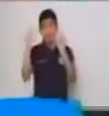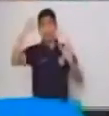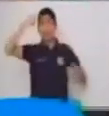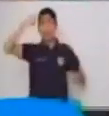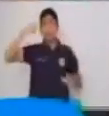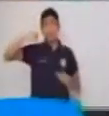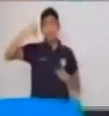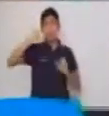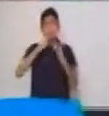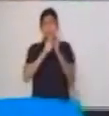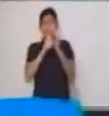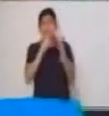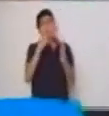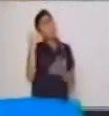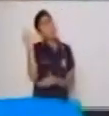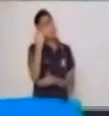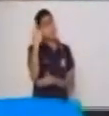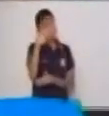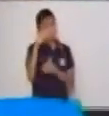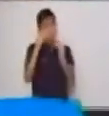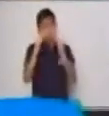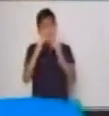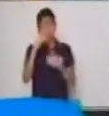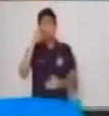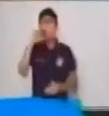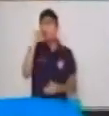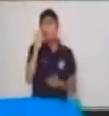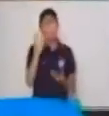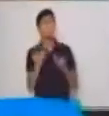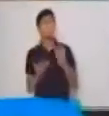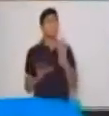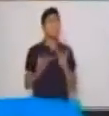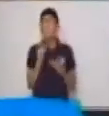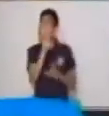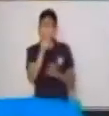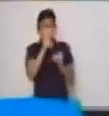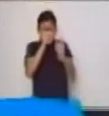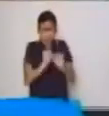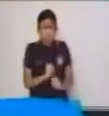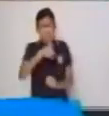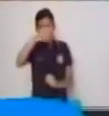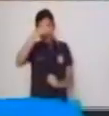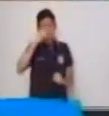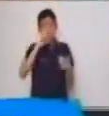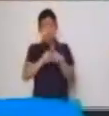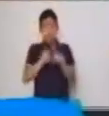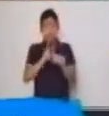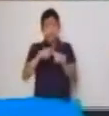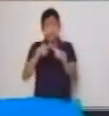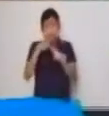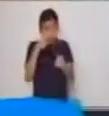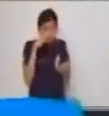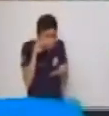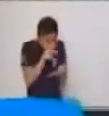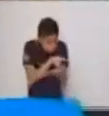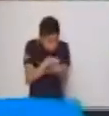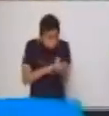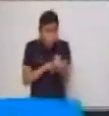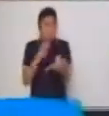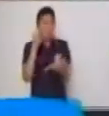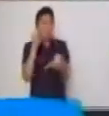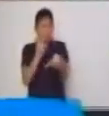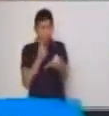tengamos el hábito de la lectura, porque leer nos van a fluir muchas ideas y vamos a